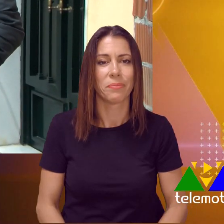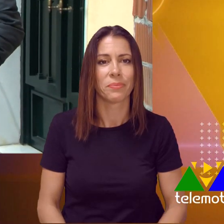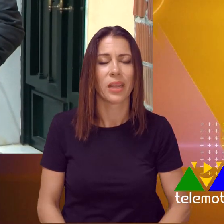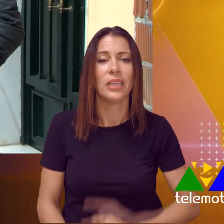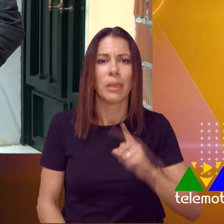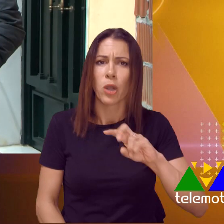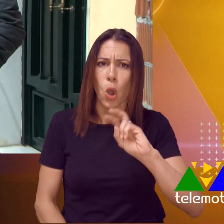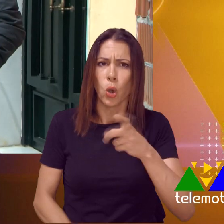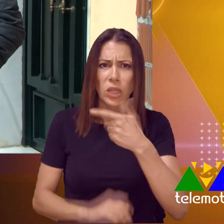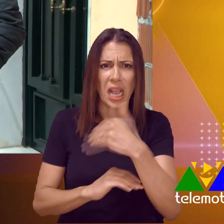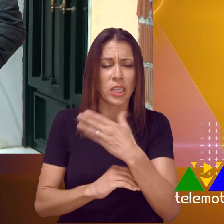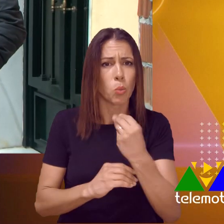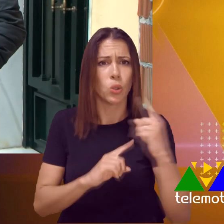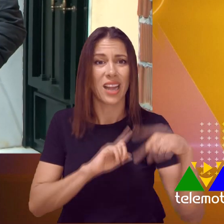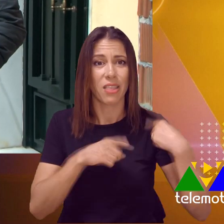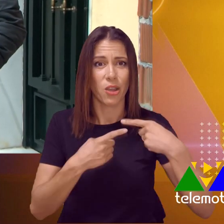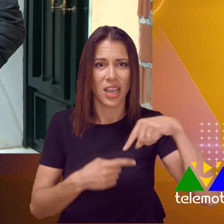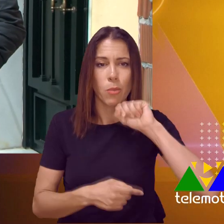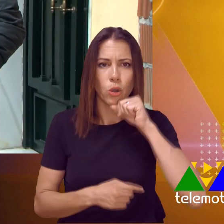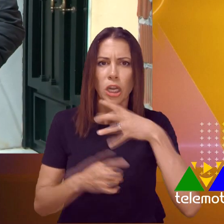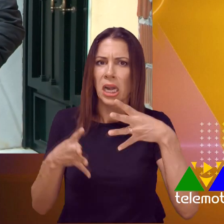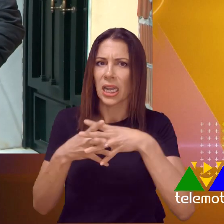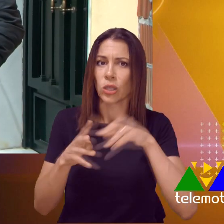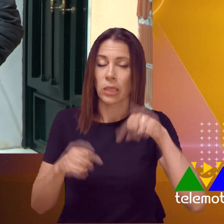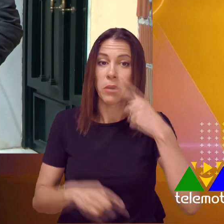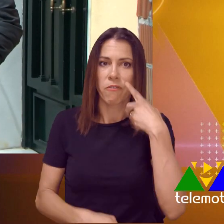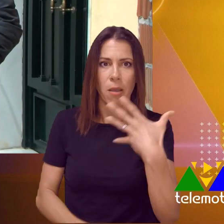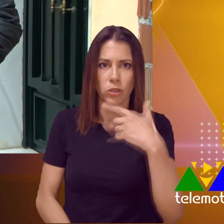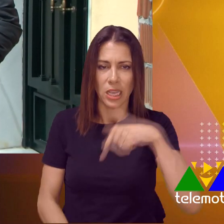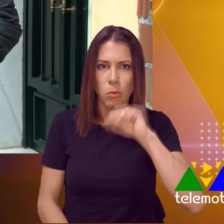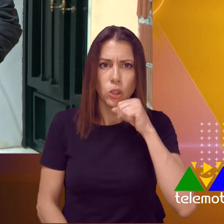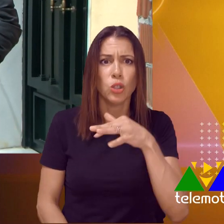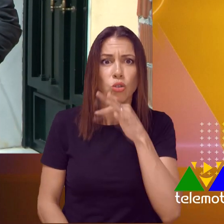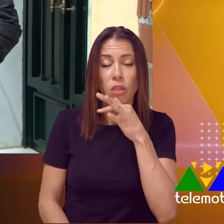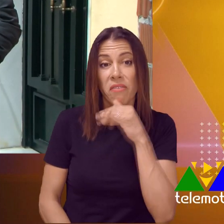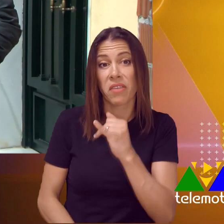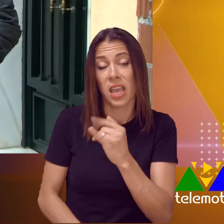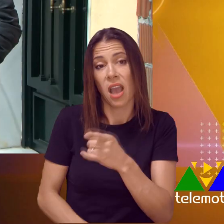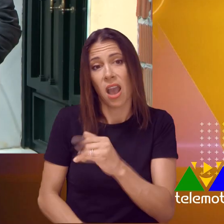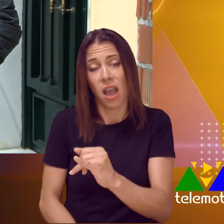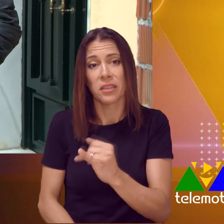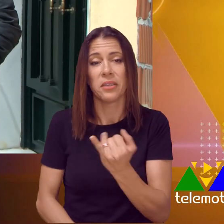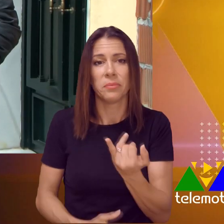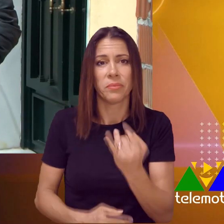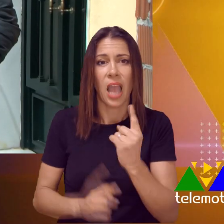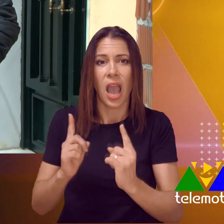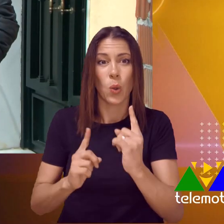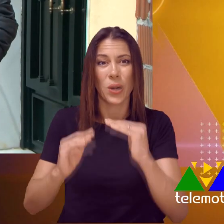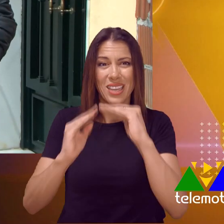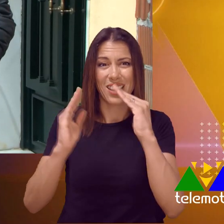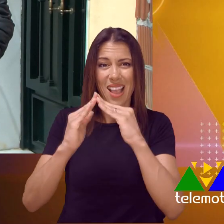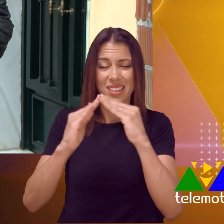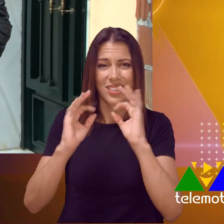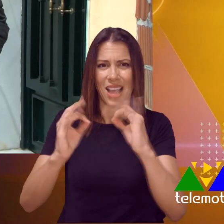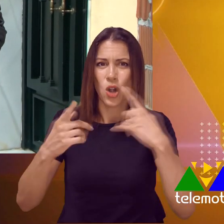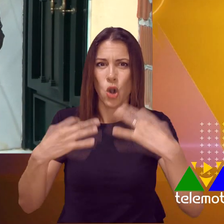muy tradicional de Motril, con una arquitectura muy popular de Motril, que todavía ha conservado algunas de las casitas que normalmente